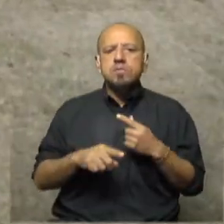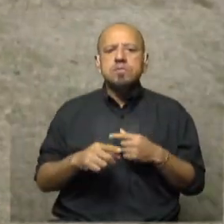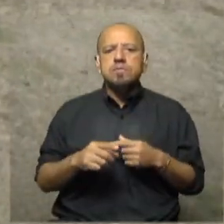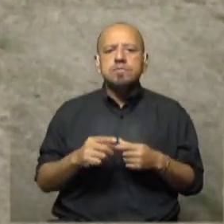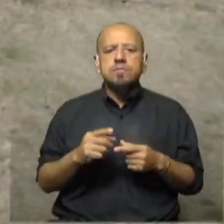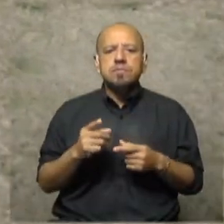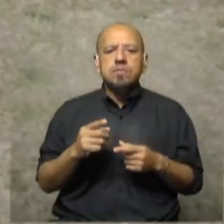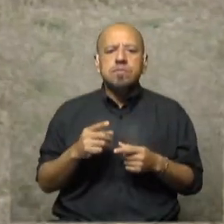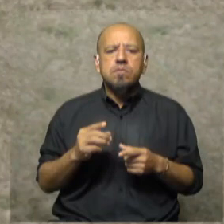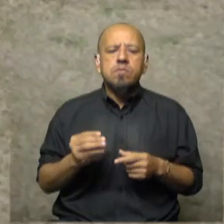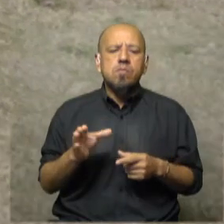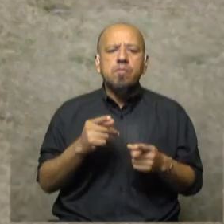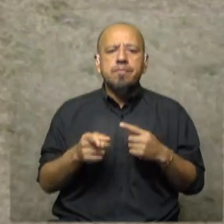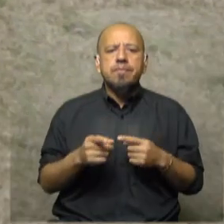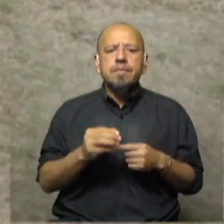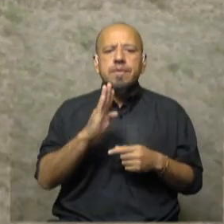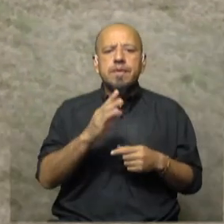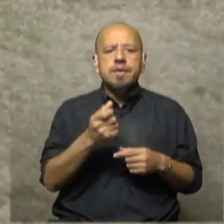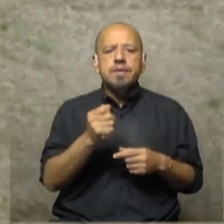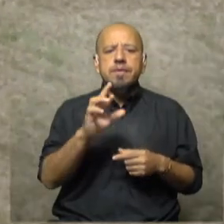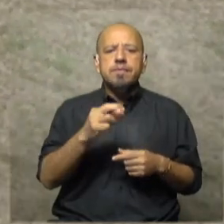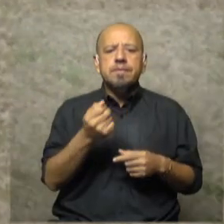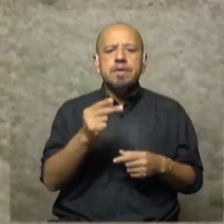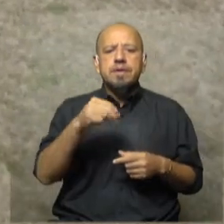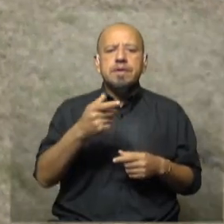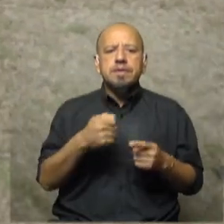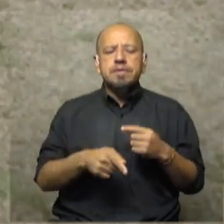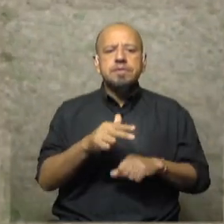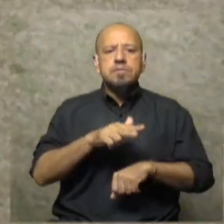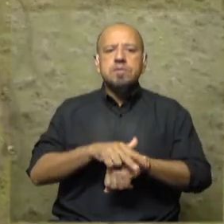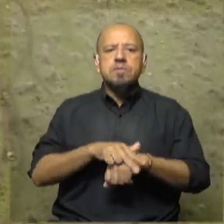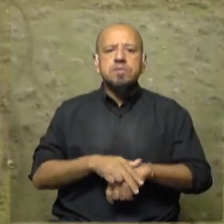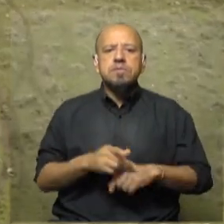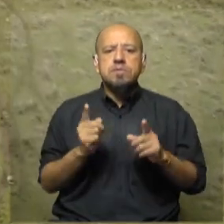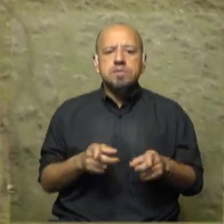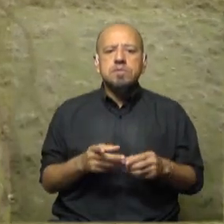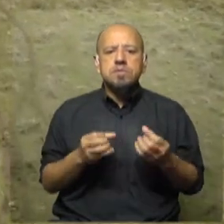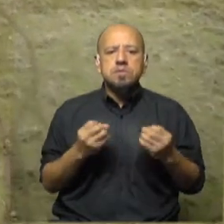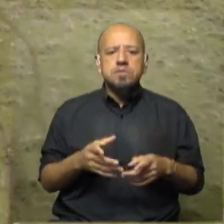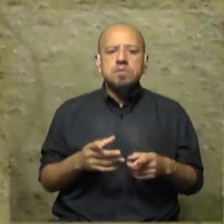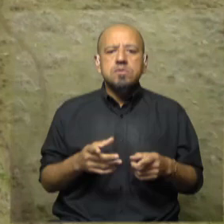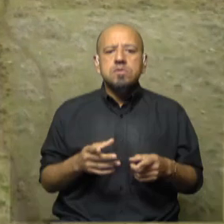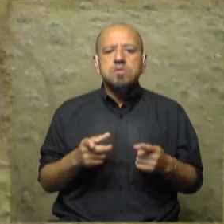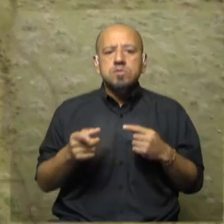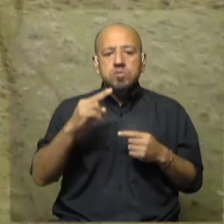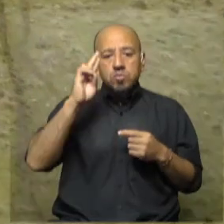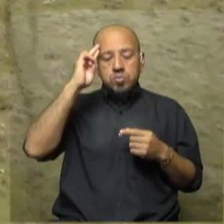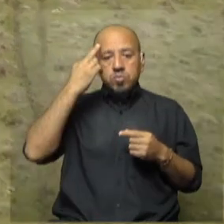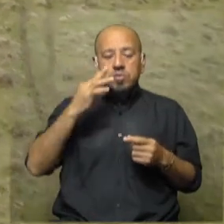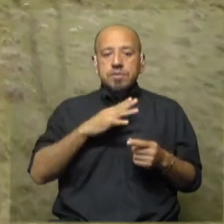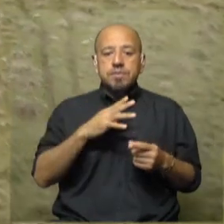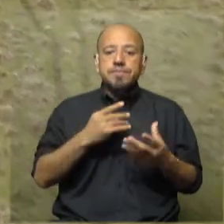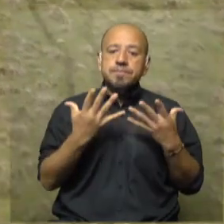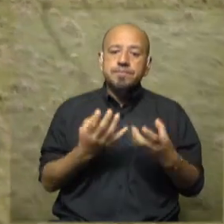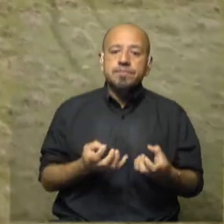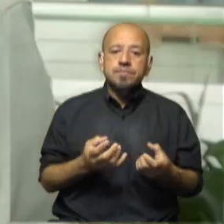llegando en todo lo que es la cuenca del Paraná y el Paraguay, y cómo eso deriva también aquí, porque en muchos de estos casos donde Uruguay sufría de sequía,